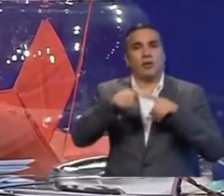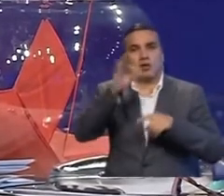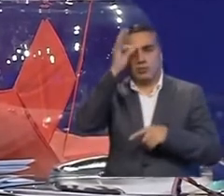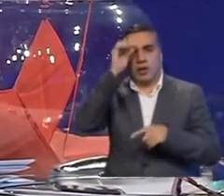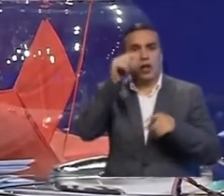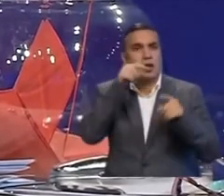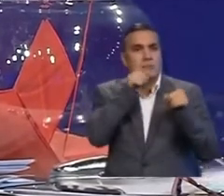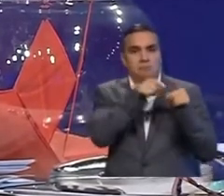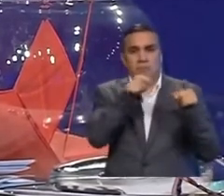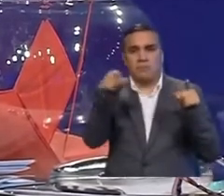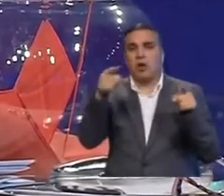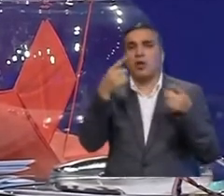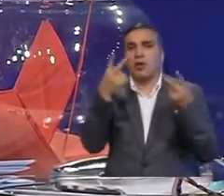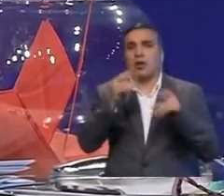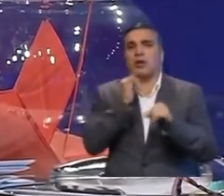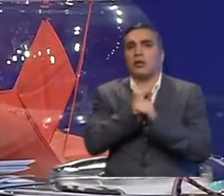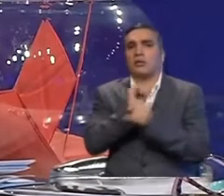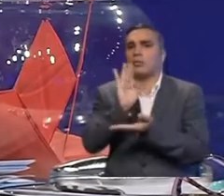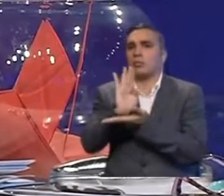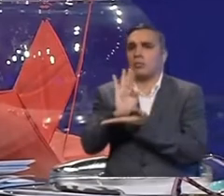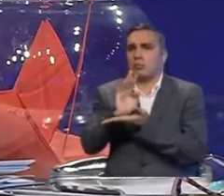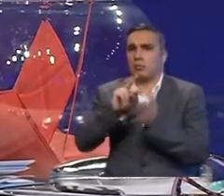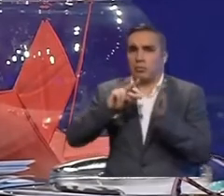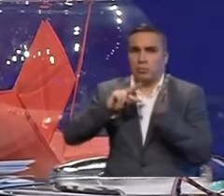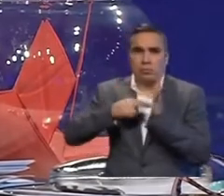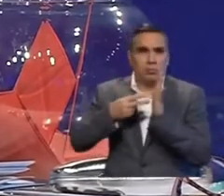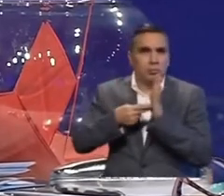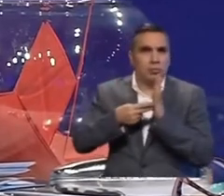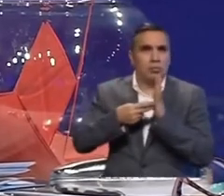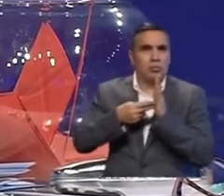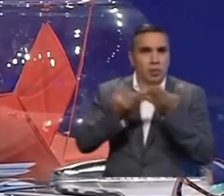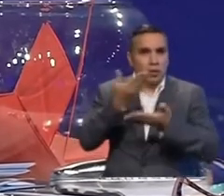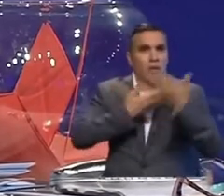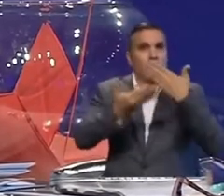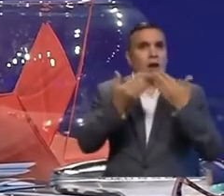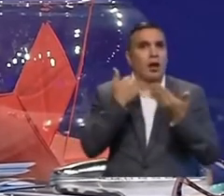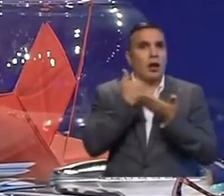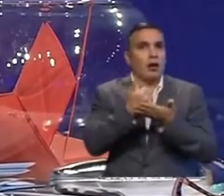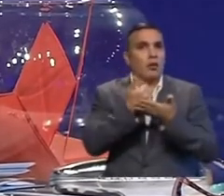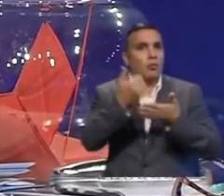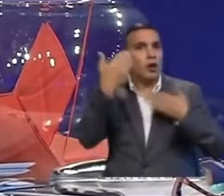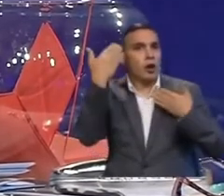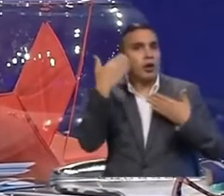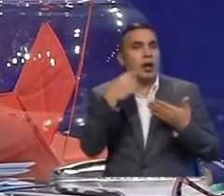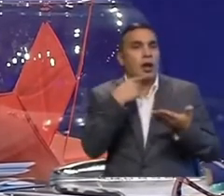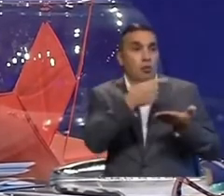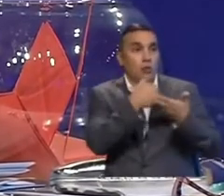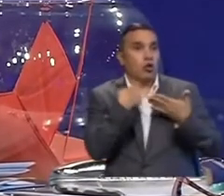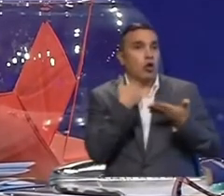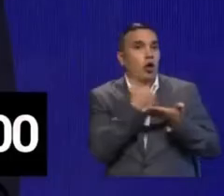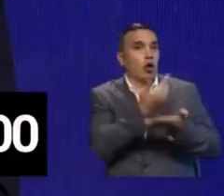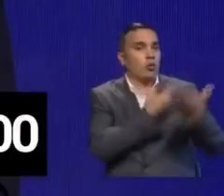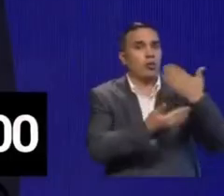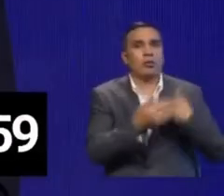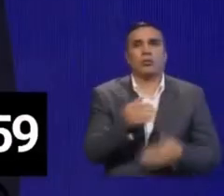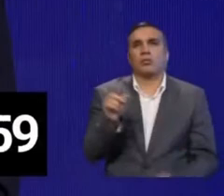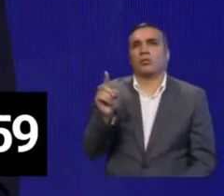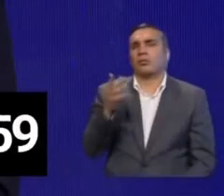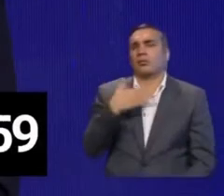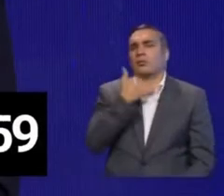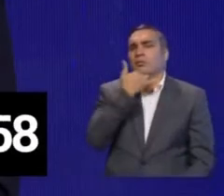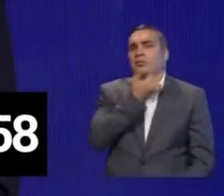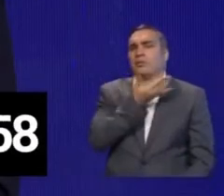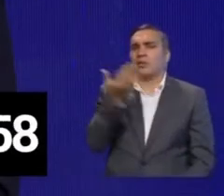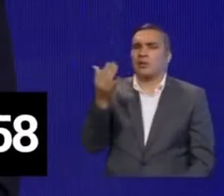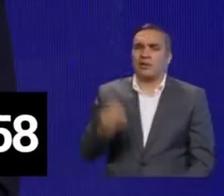de las instituciones del IES? ¿Esto corresponderá a devolver favores políticos o no será su caso? Absurdo. Eso